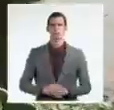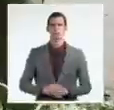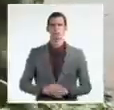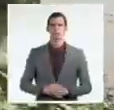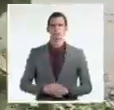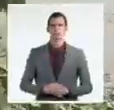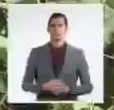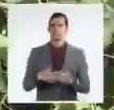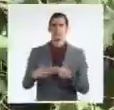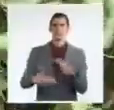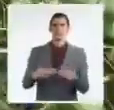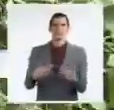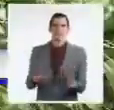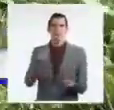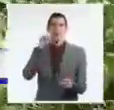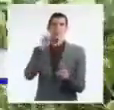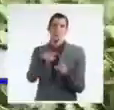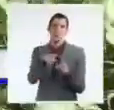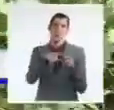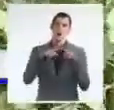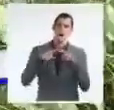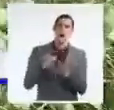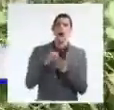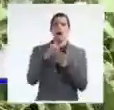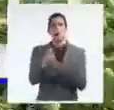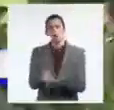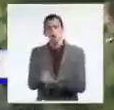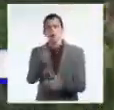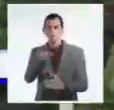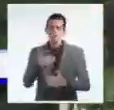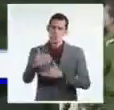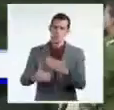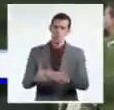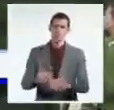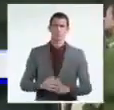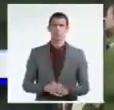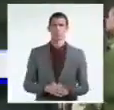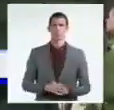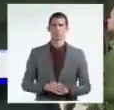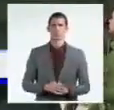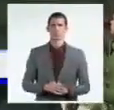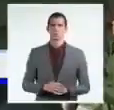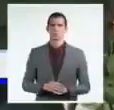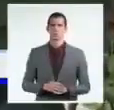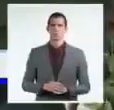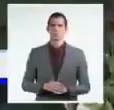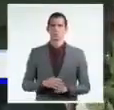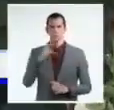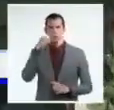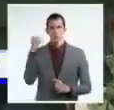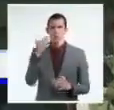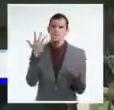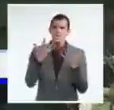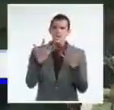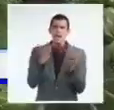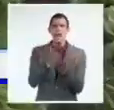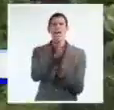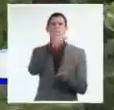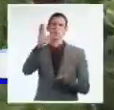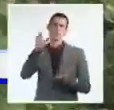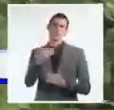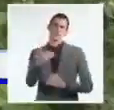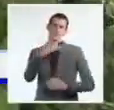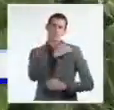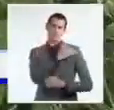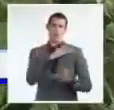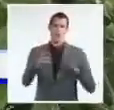Varios grupos de cadetes de este centro de enseñanza militar dieron el paso al frente para en distintos municipios de La Habana contribuir a las labores de higienización